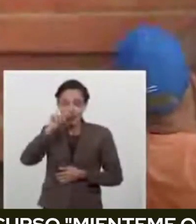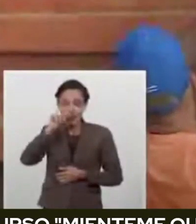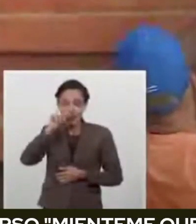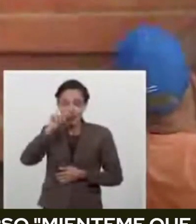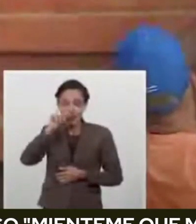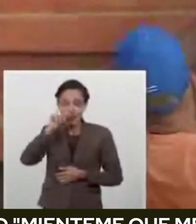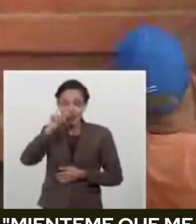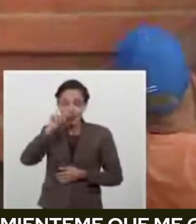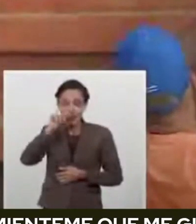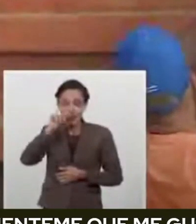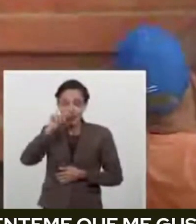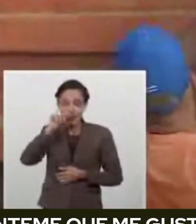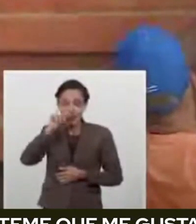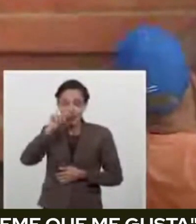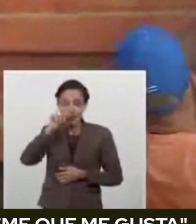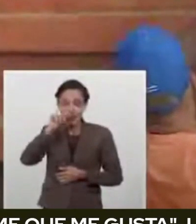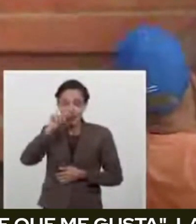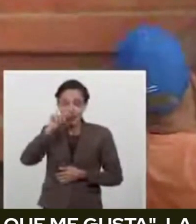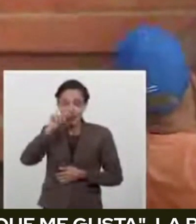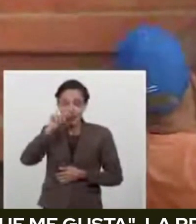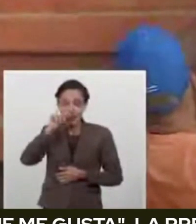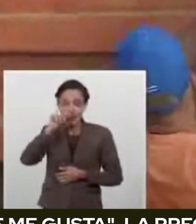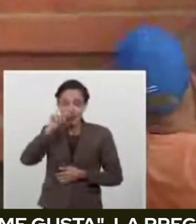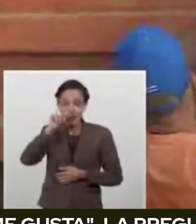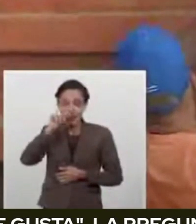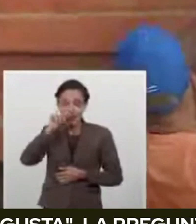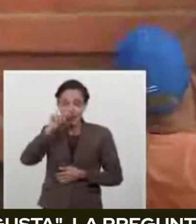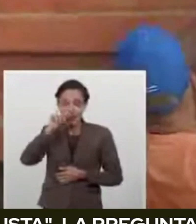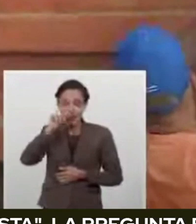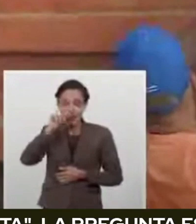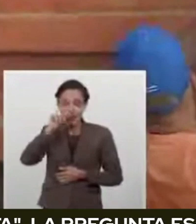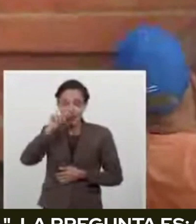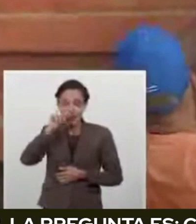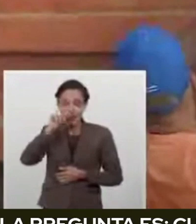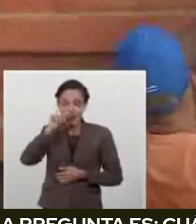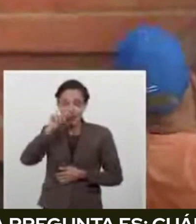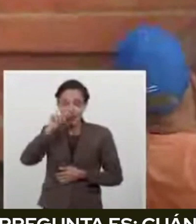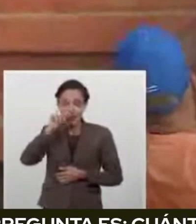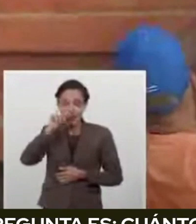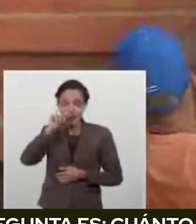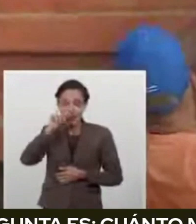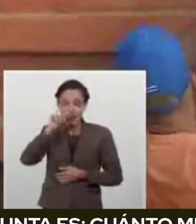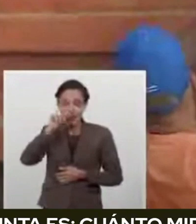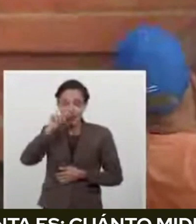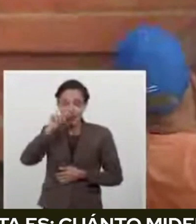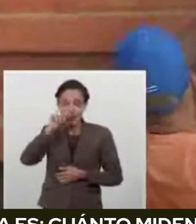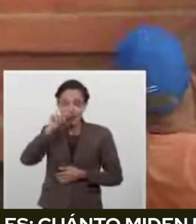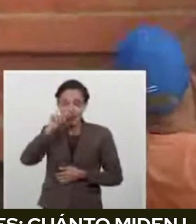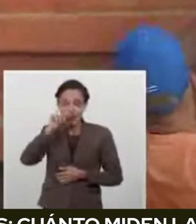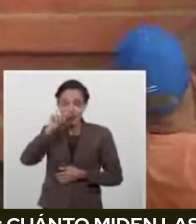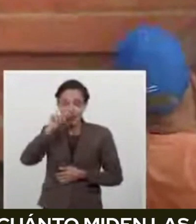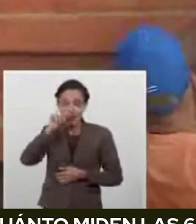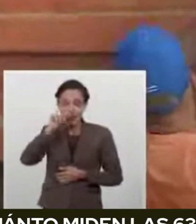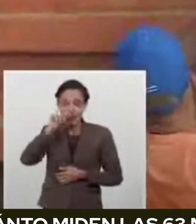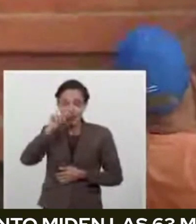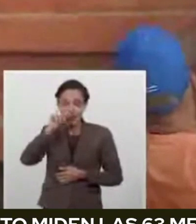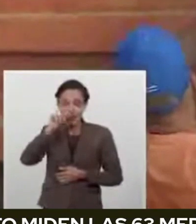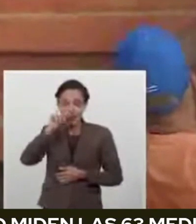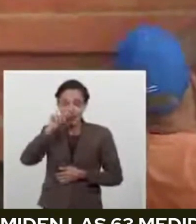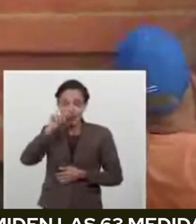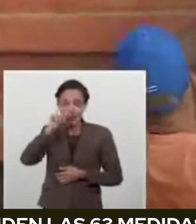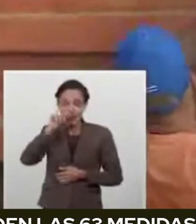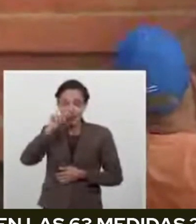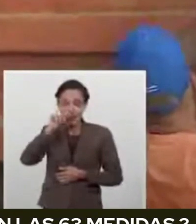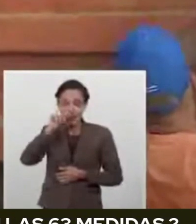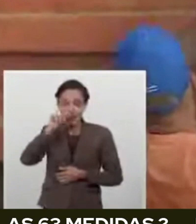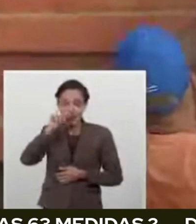si tú llevas si tú convocas un millón de personas para un trabajo voluntario en mi cuadra y cada una